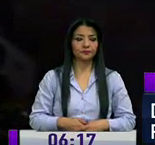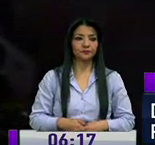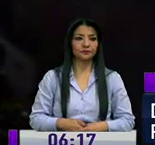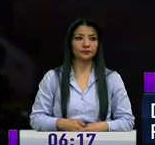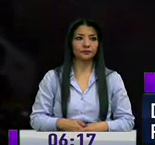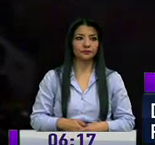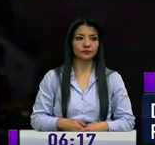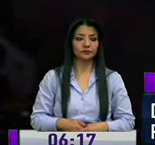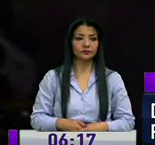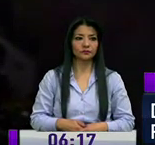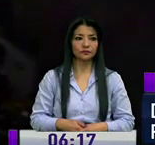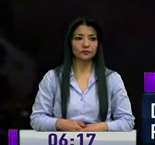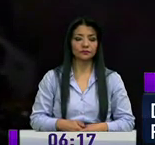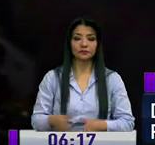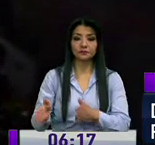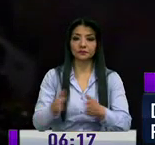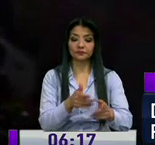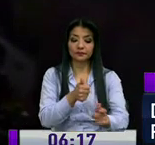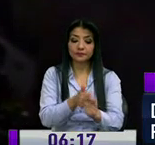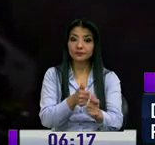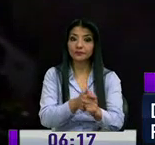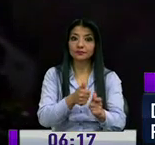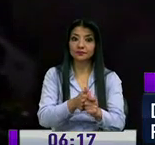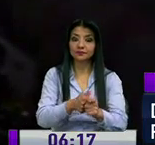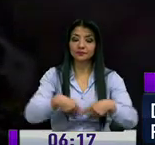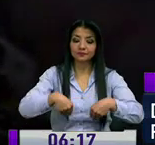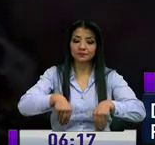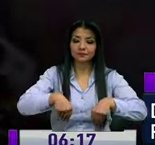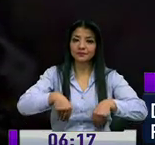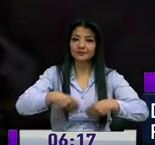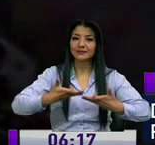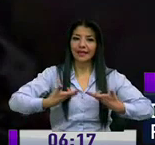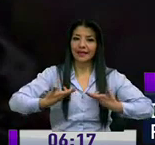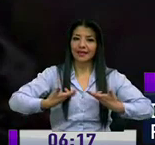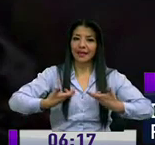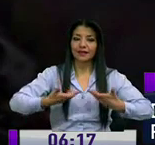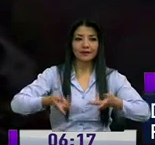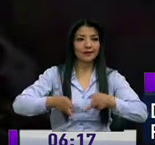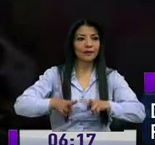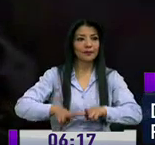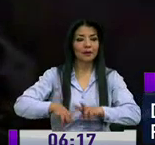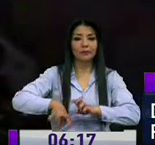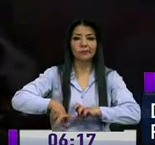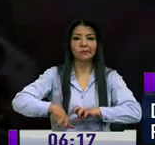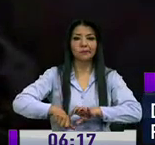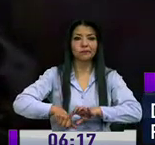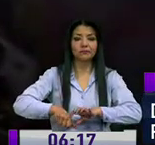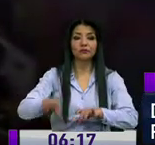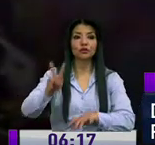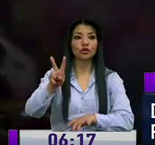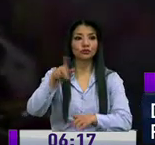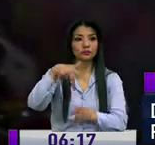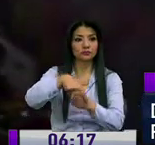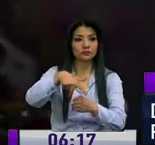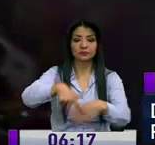metros, una despensa también fue visitada por sujetos armados que llegaron en dos motocicletas